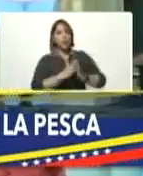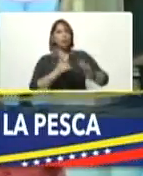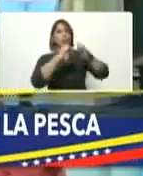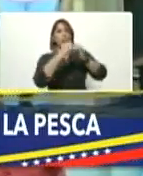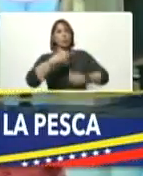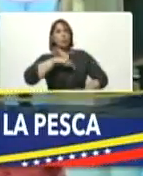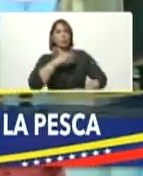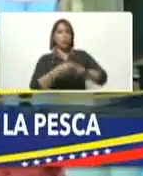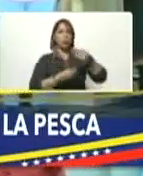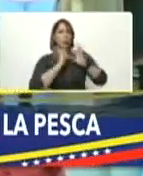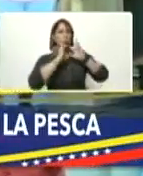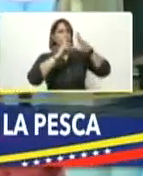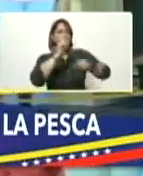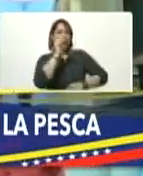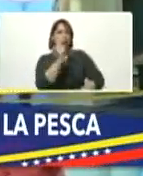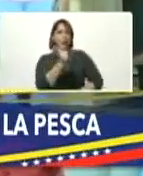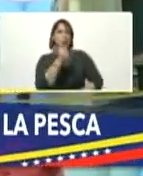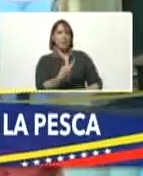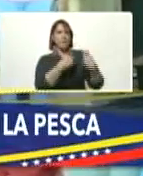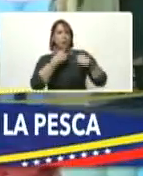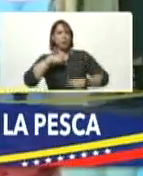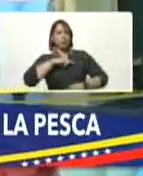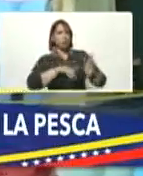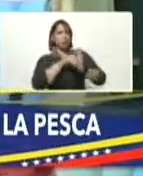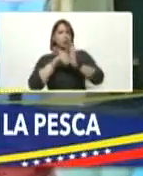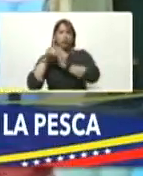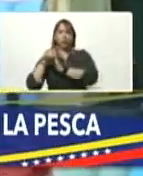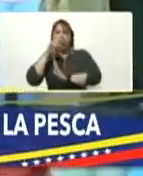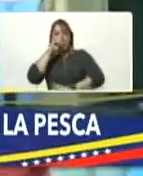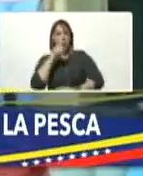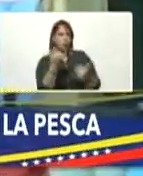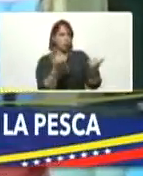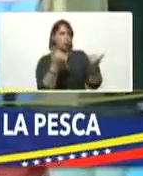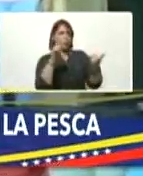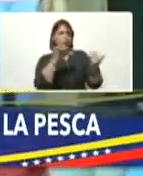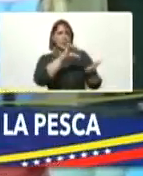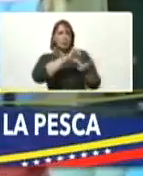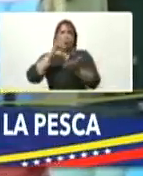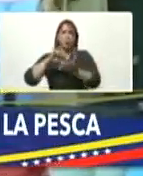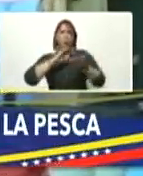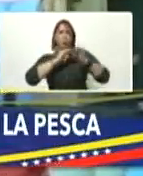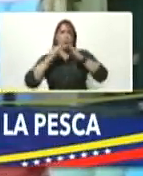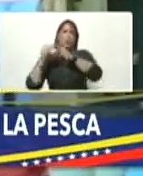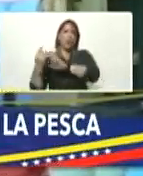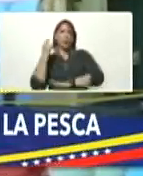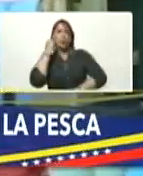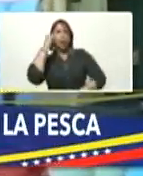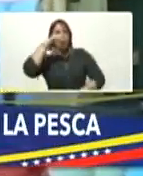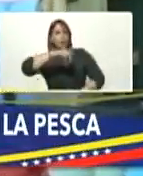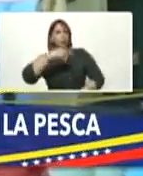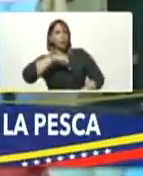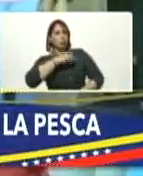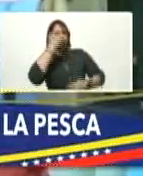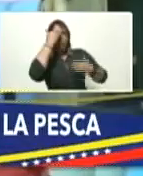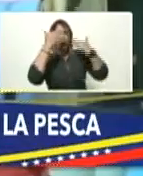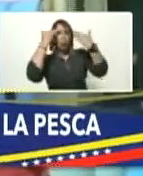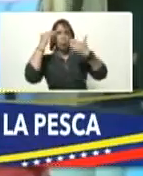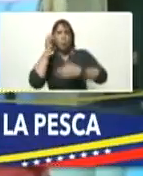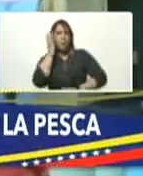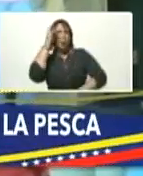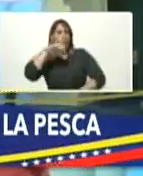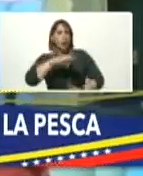hecho el planteamiento de una tarea que hemos venido desarrollando en años recientes, los centros comunales de la mujer. Desde aquí saludo a su creadora aquí